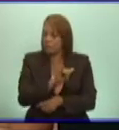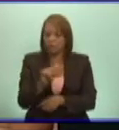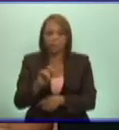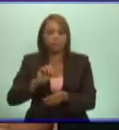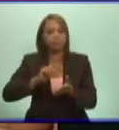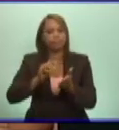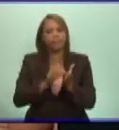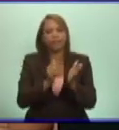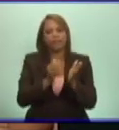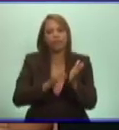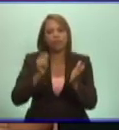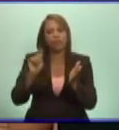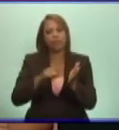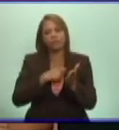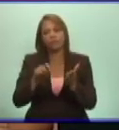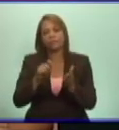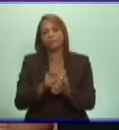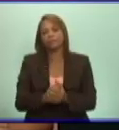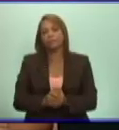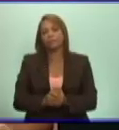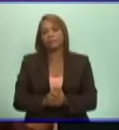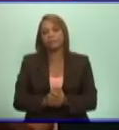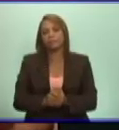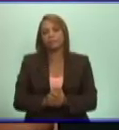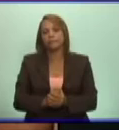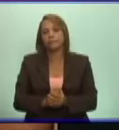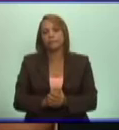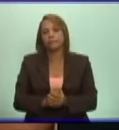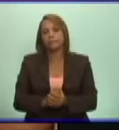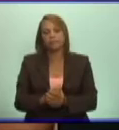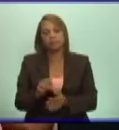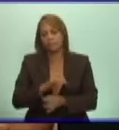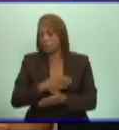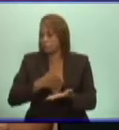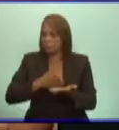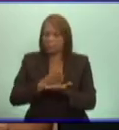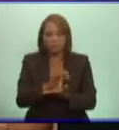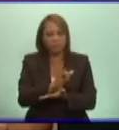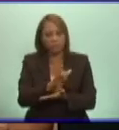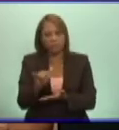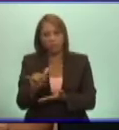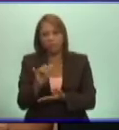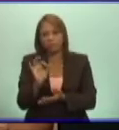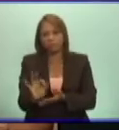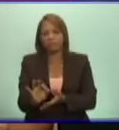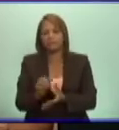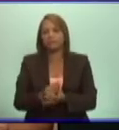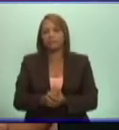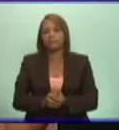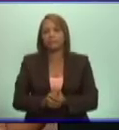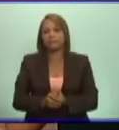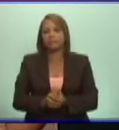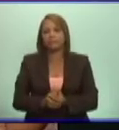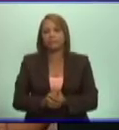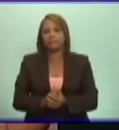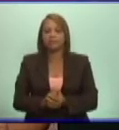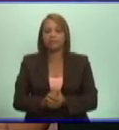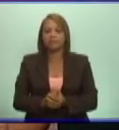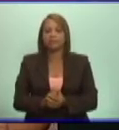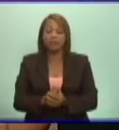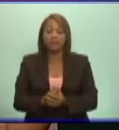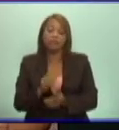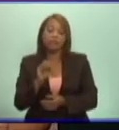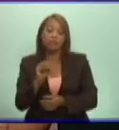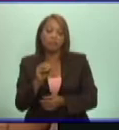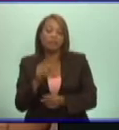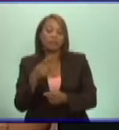para las diferentes asignaturas en el nivel primario. Y ese se mantiene actualmente en estos trabajos prácticos. Por tanto, es un llamado